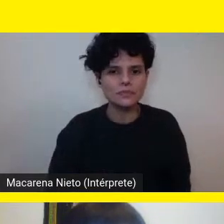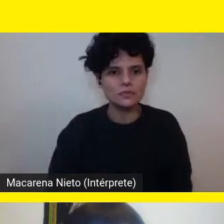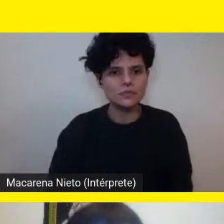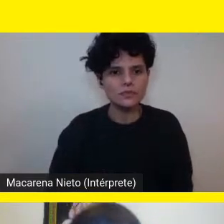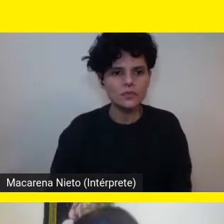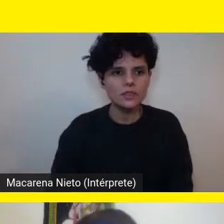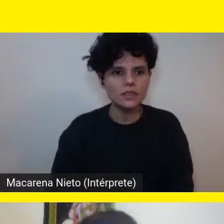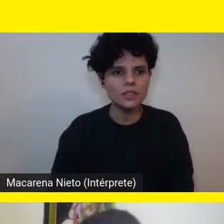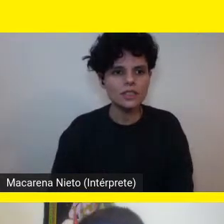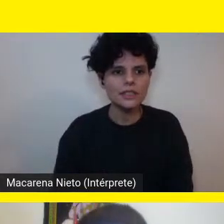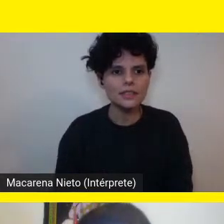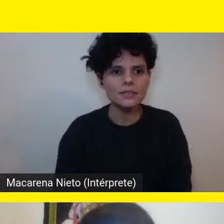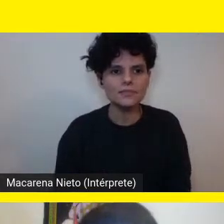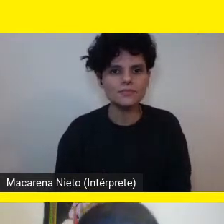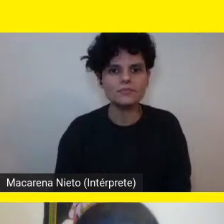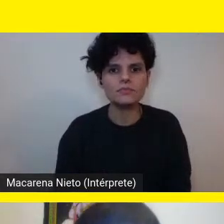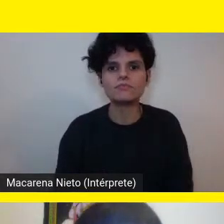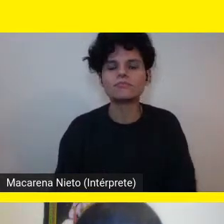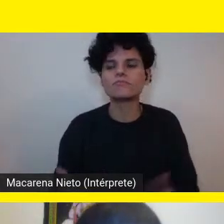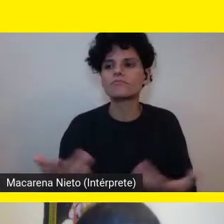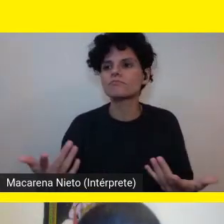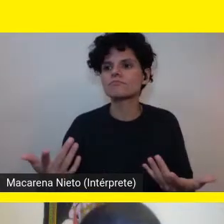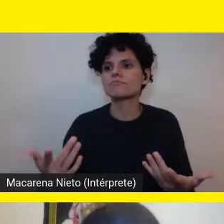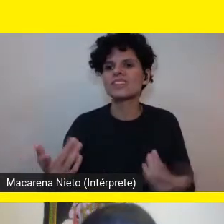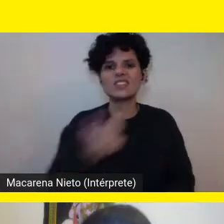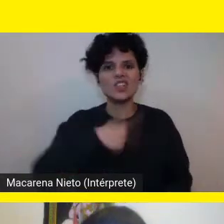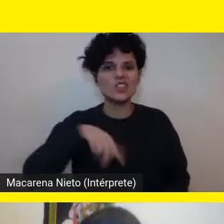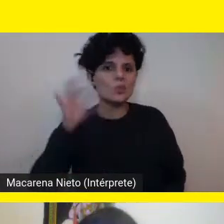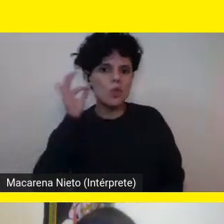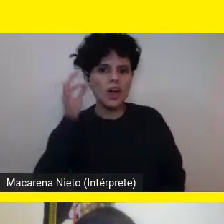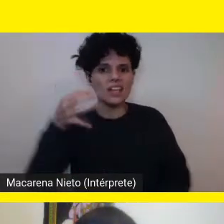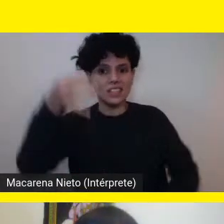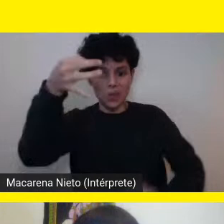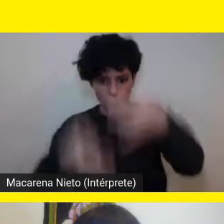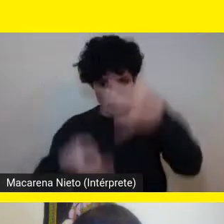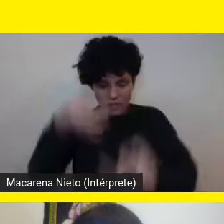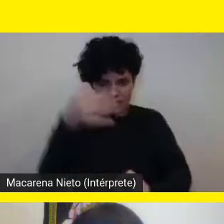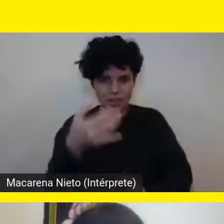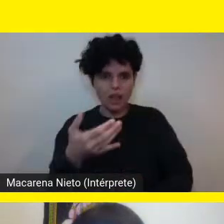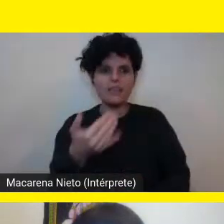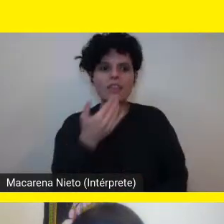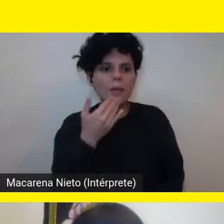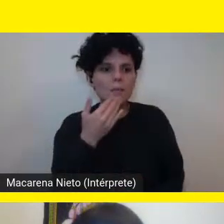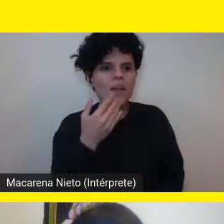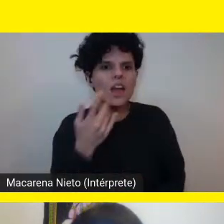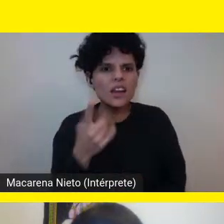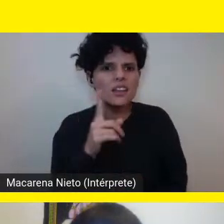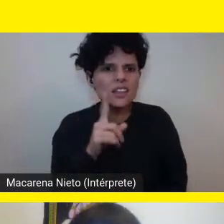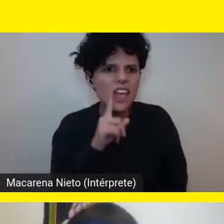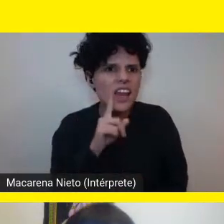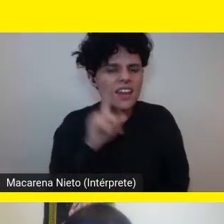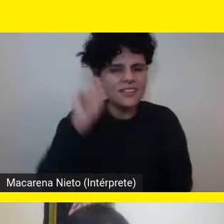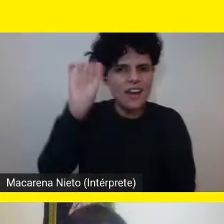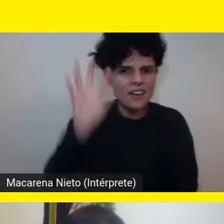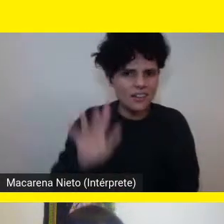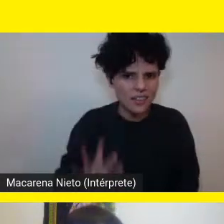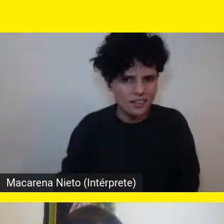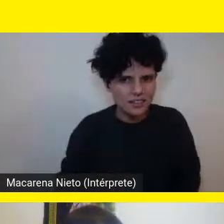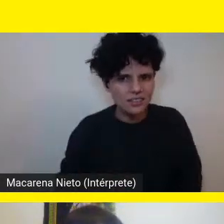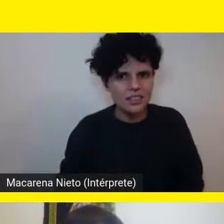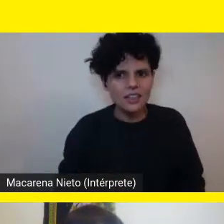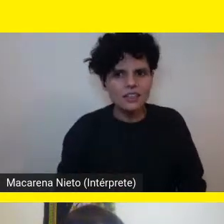con que cuando la justicia entre nosotras las mujeres también tiene ciertas características y tiene que ver, por ejemplo, que